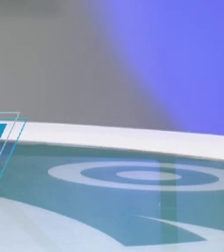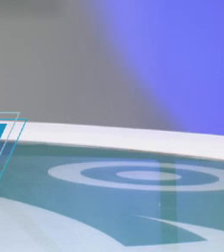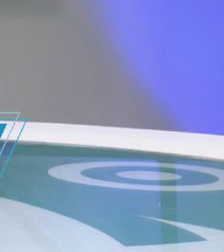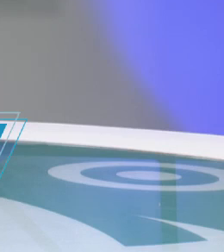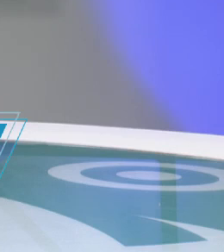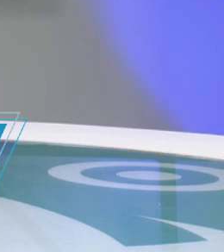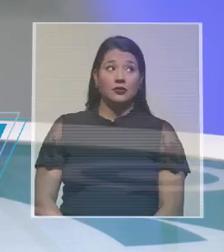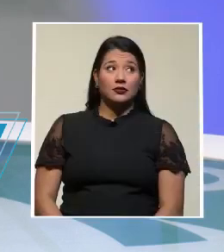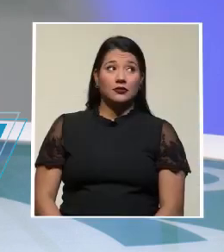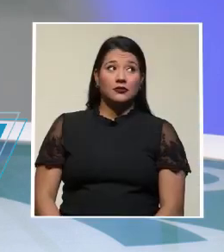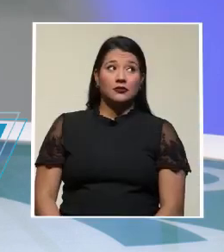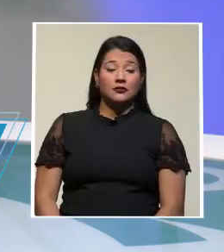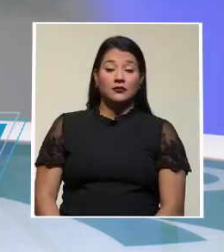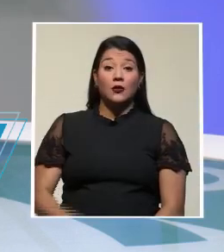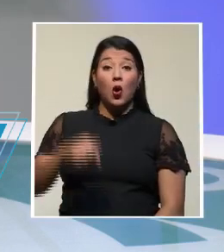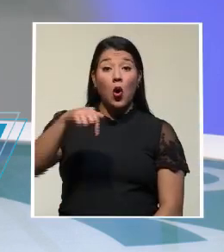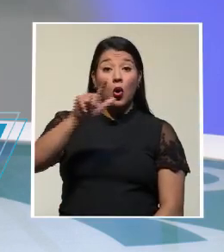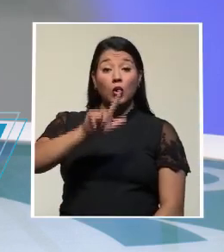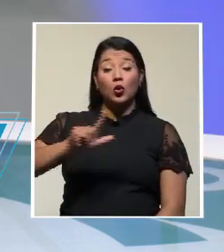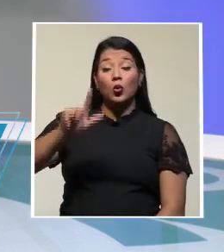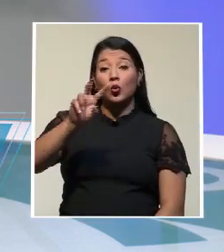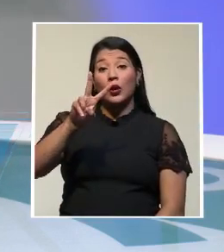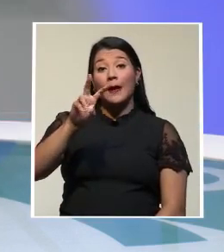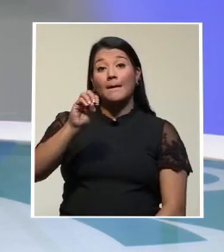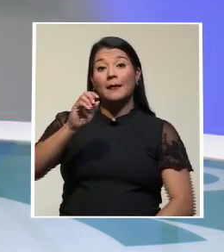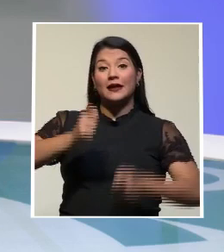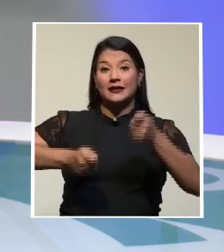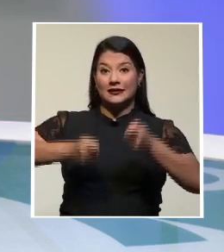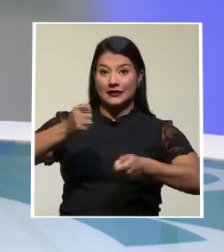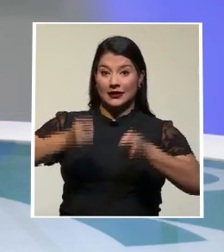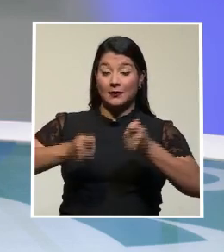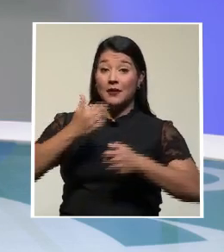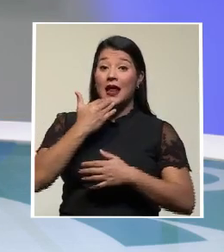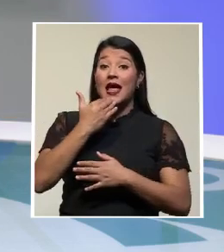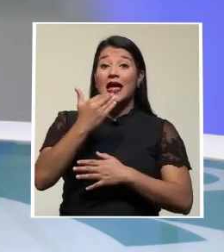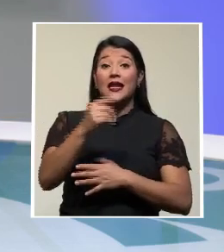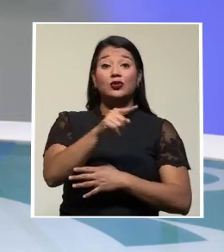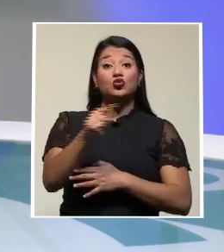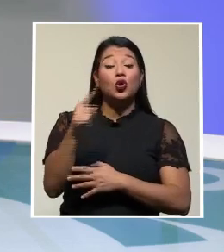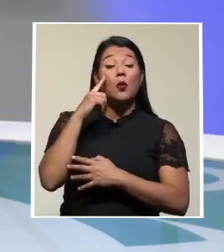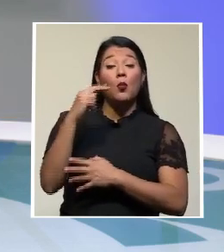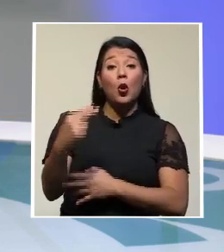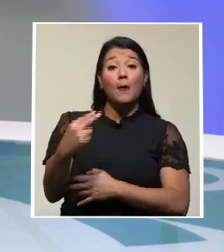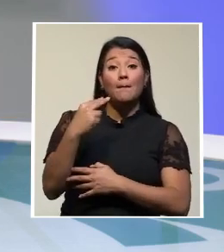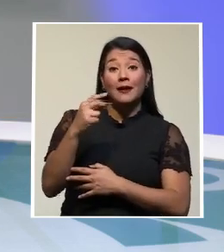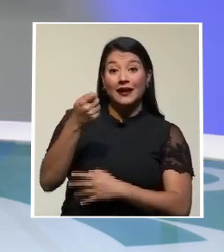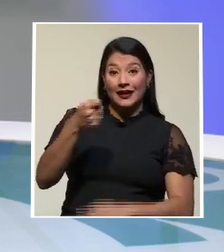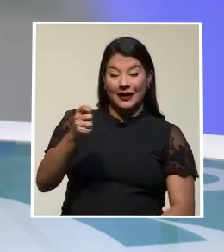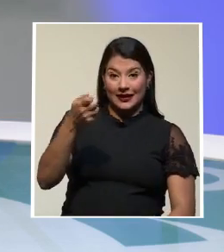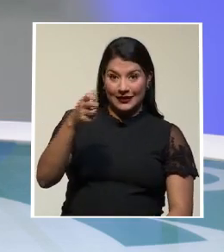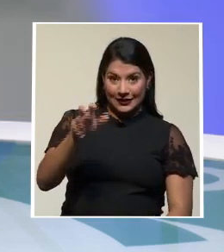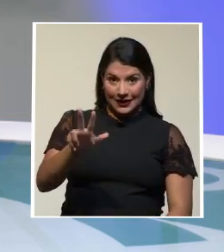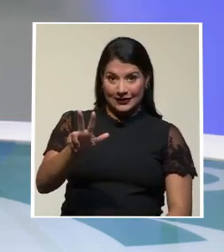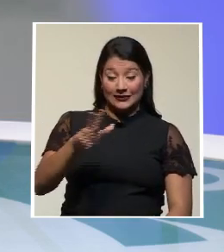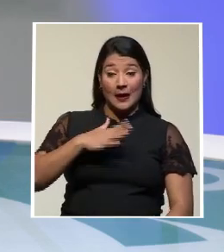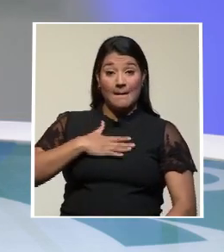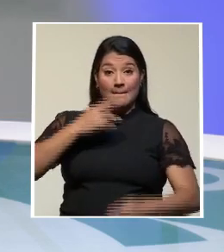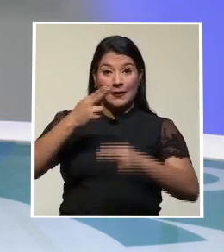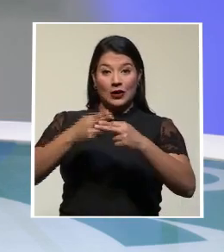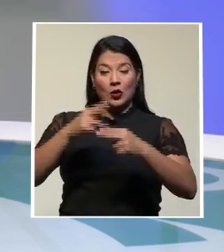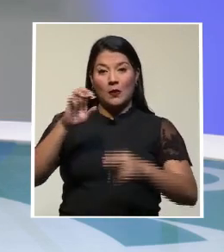punto de la noche de este lunes 20 de septiembre. Gracias por informarse con la señal de Canal 13.